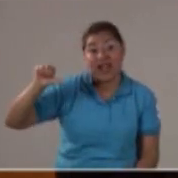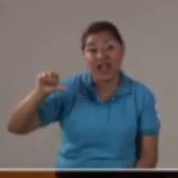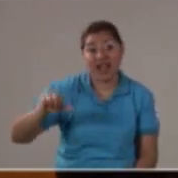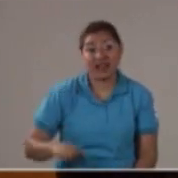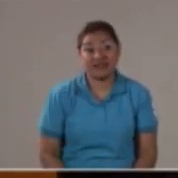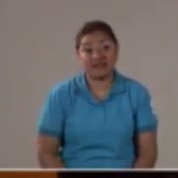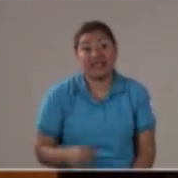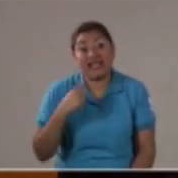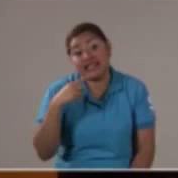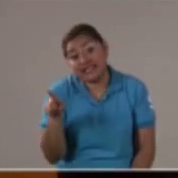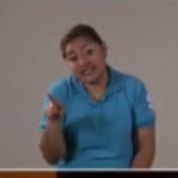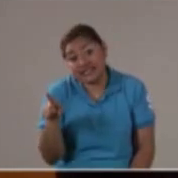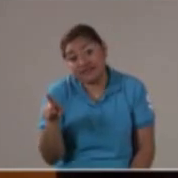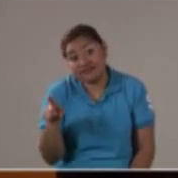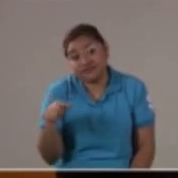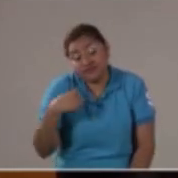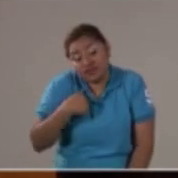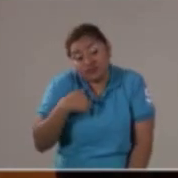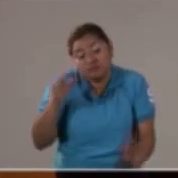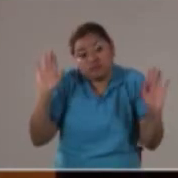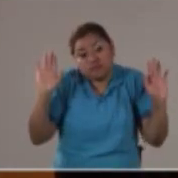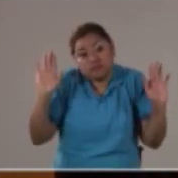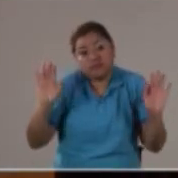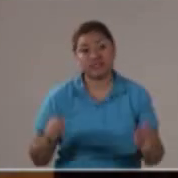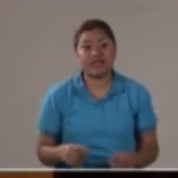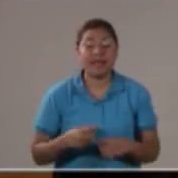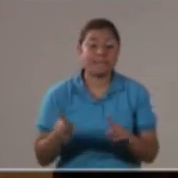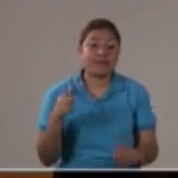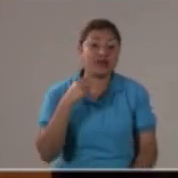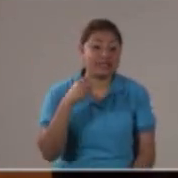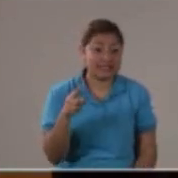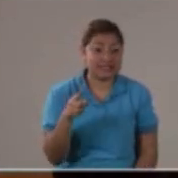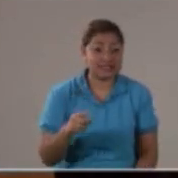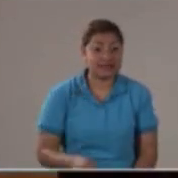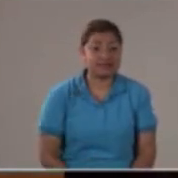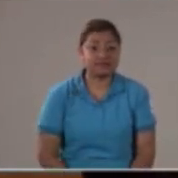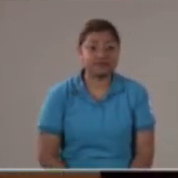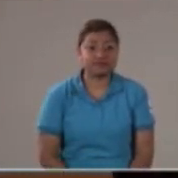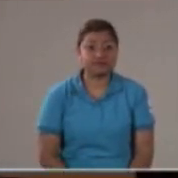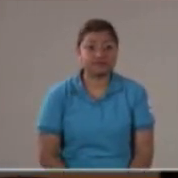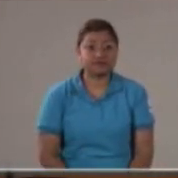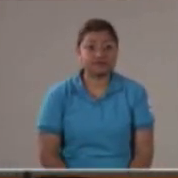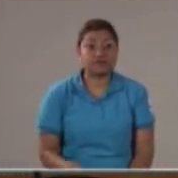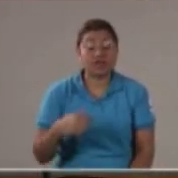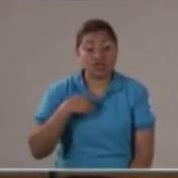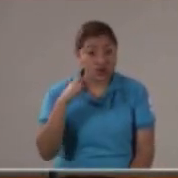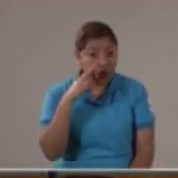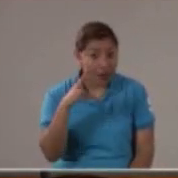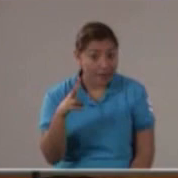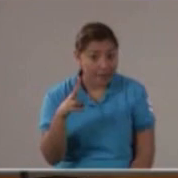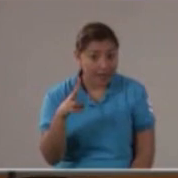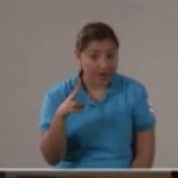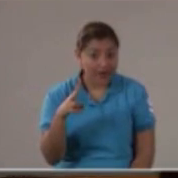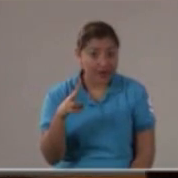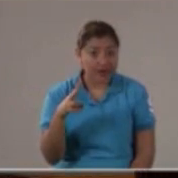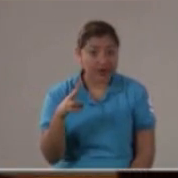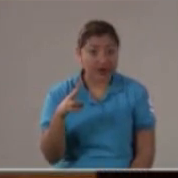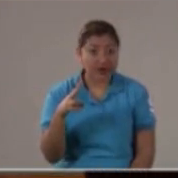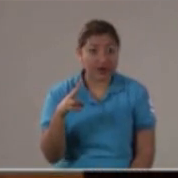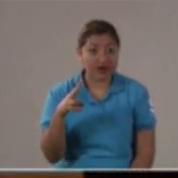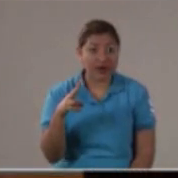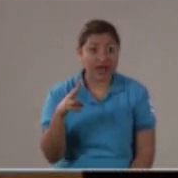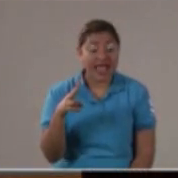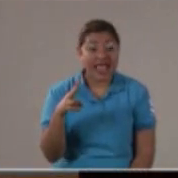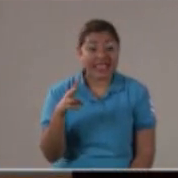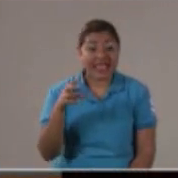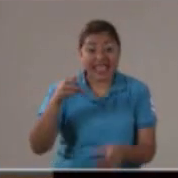Hace mal, dicen. Yo no sé, pero así dicen. Ahí miro a alguien más tomando en una latita. ¿Sabía